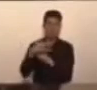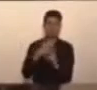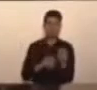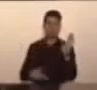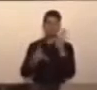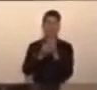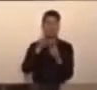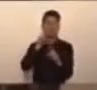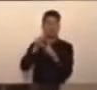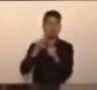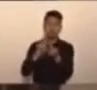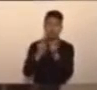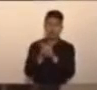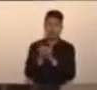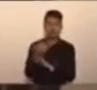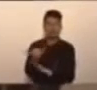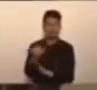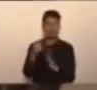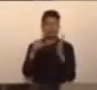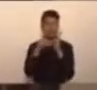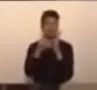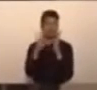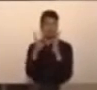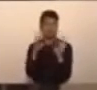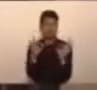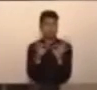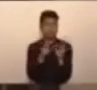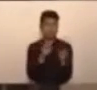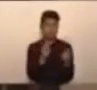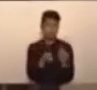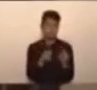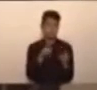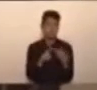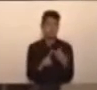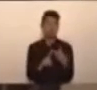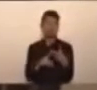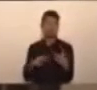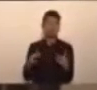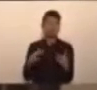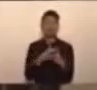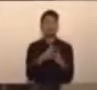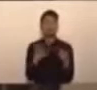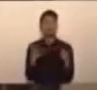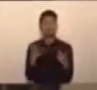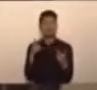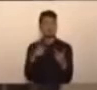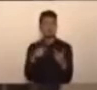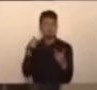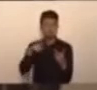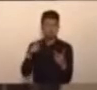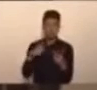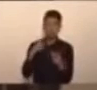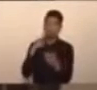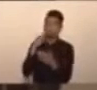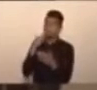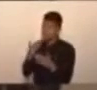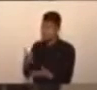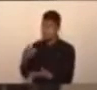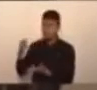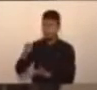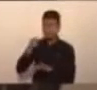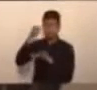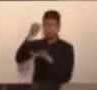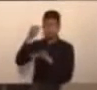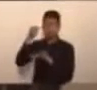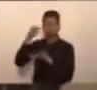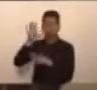ley que busca modificar estos dos artículos sencillos. Dos, tendríamos que tener aval de Hacienda, porque eso